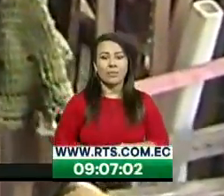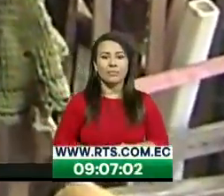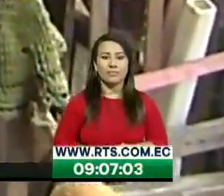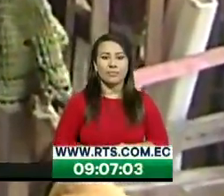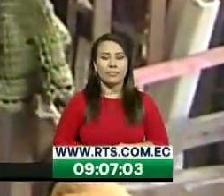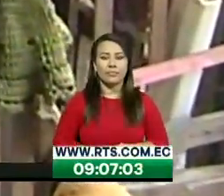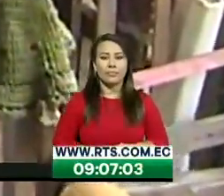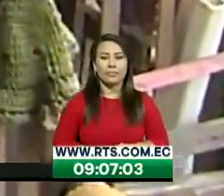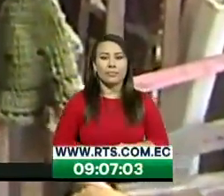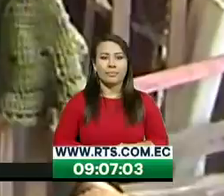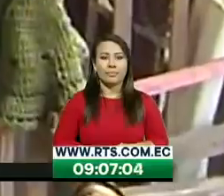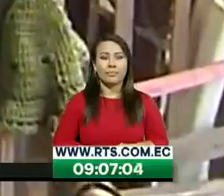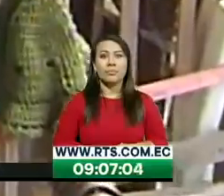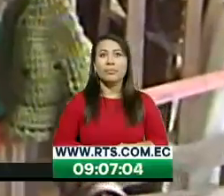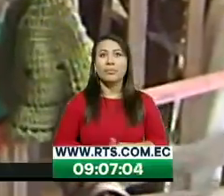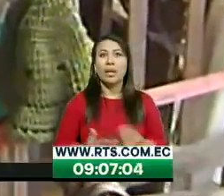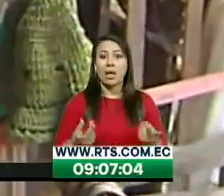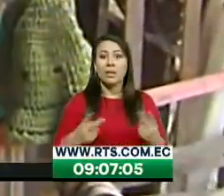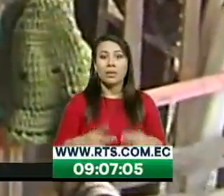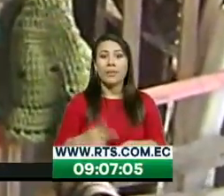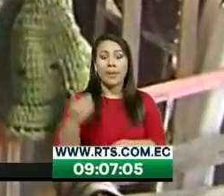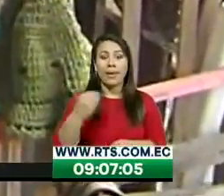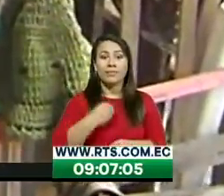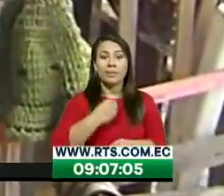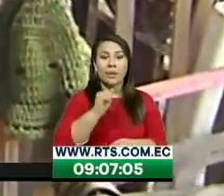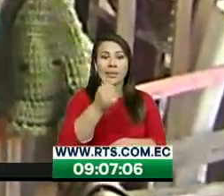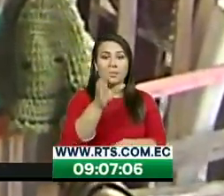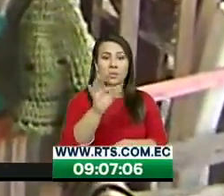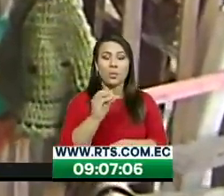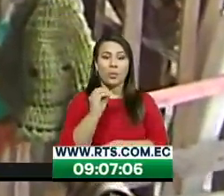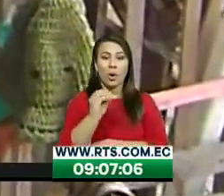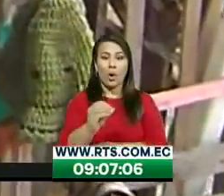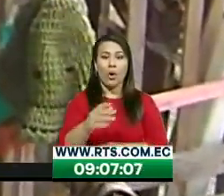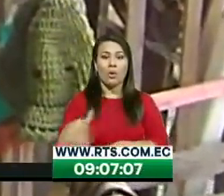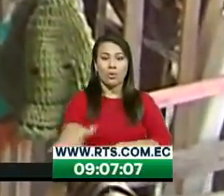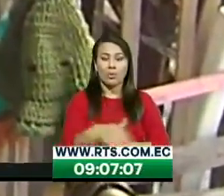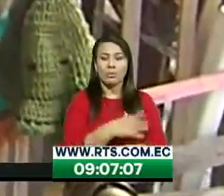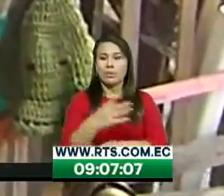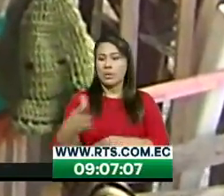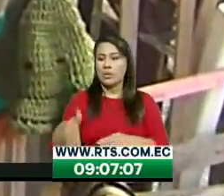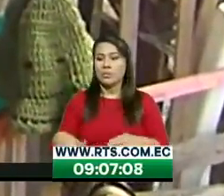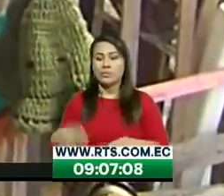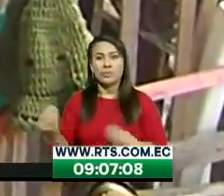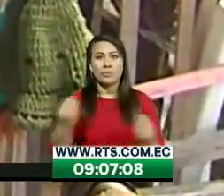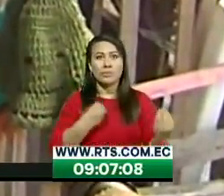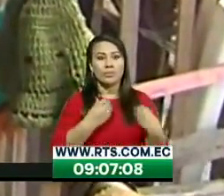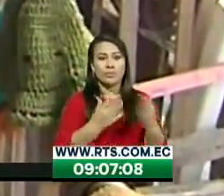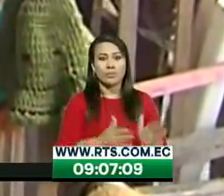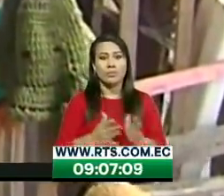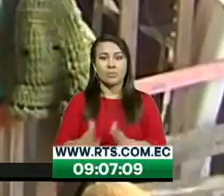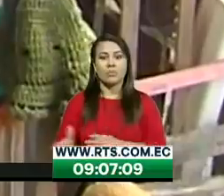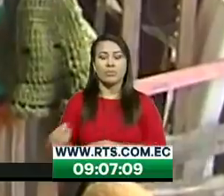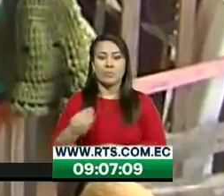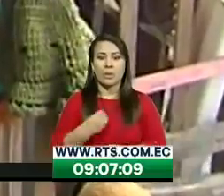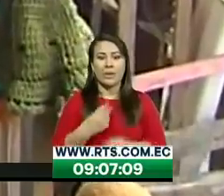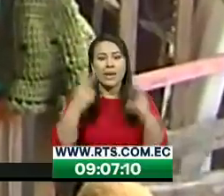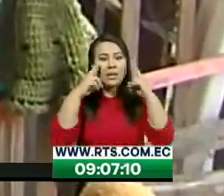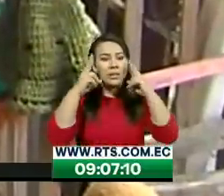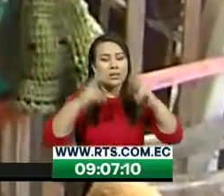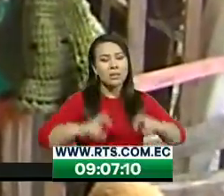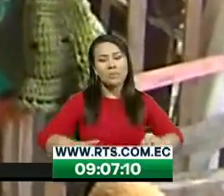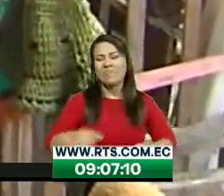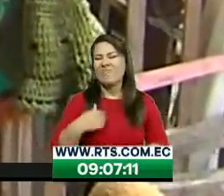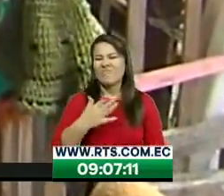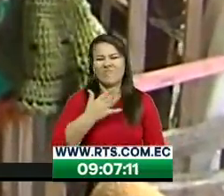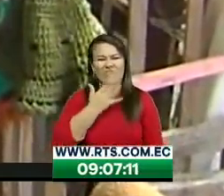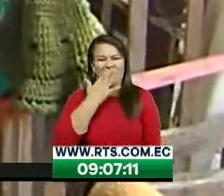mira la cantidad de pacientes que hay ahí. Por más que la persona quiera atender a todos, no puede. Y una vez suscitado el hecho, los galenos del